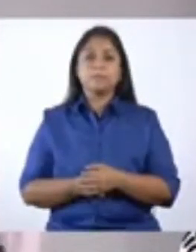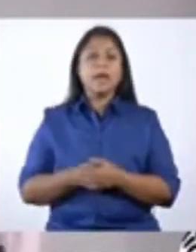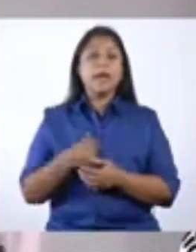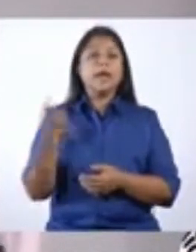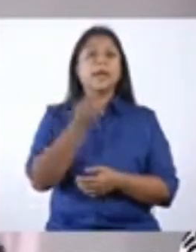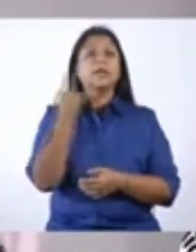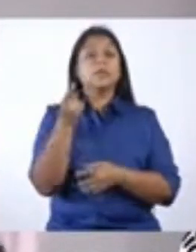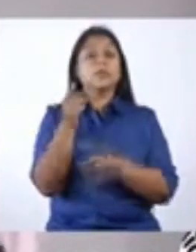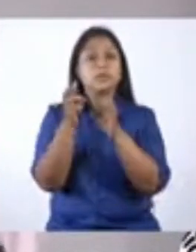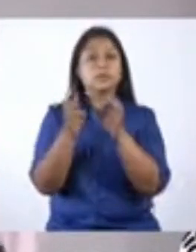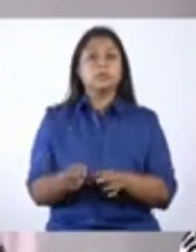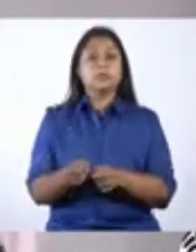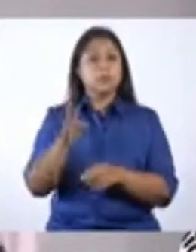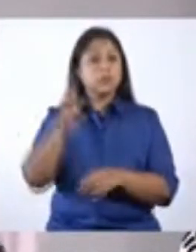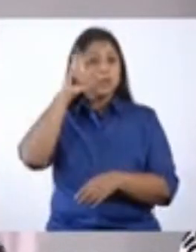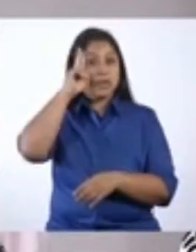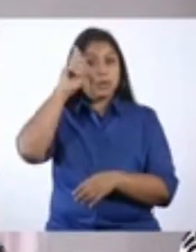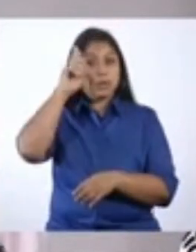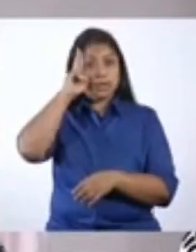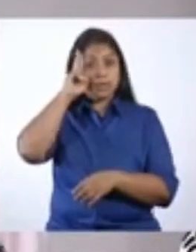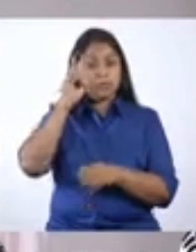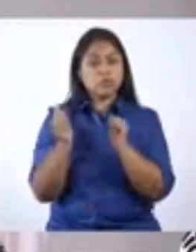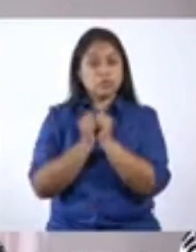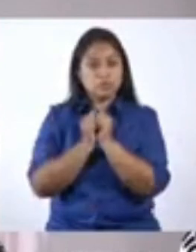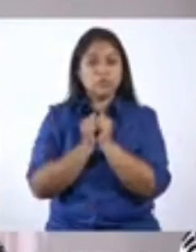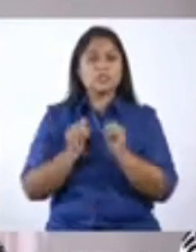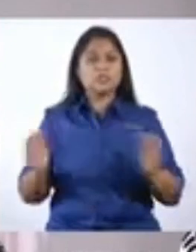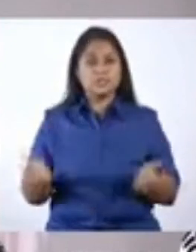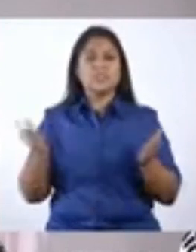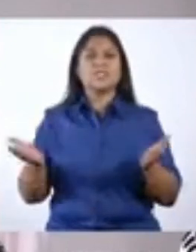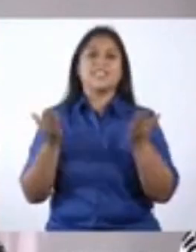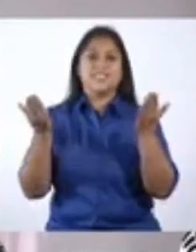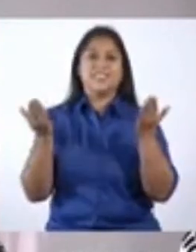A todo el pueblo de Guatemala, recordemos que juntos